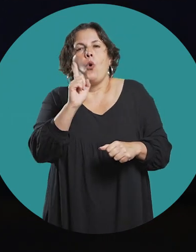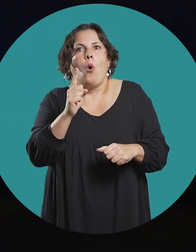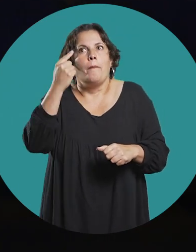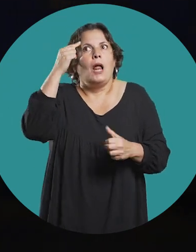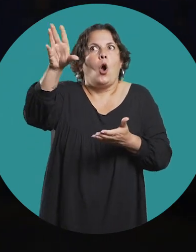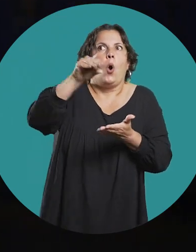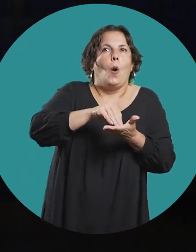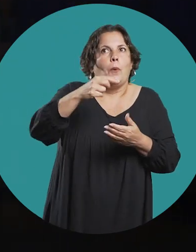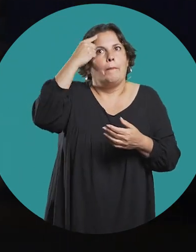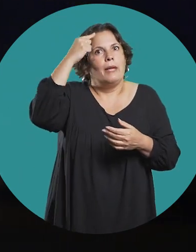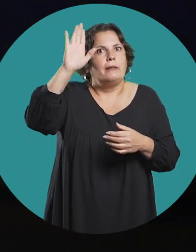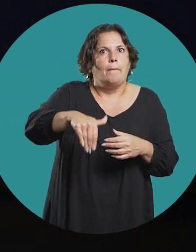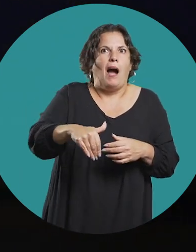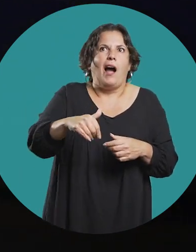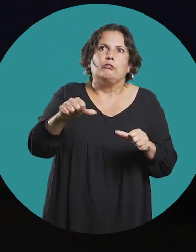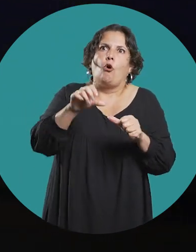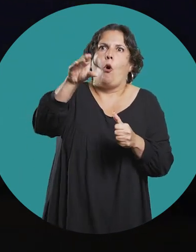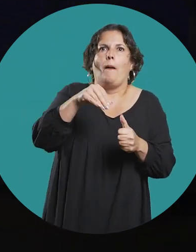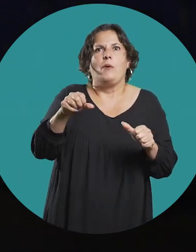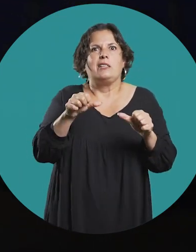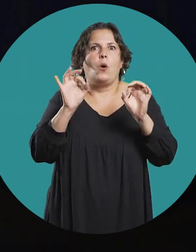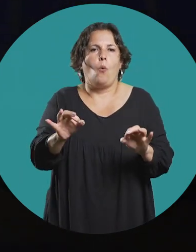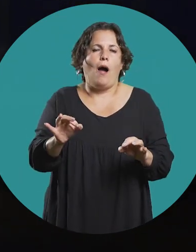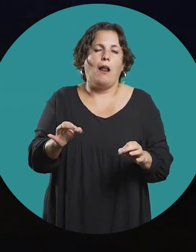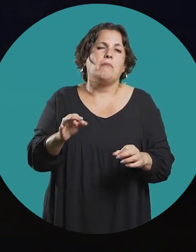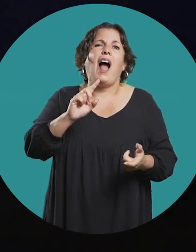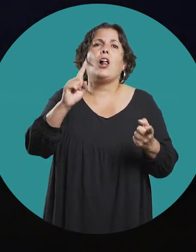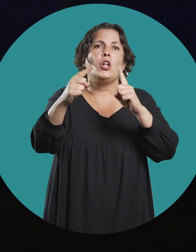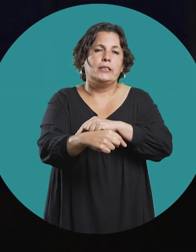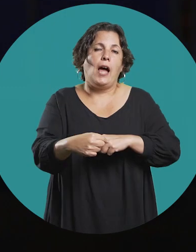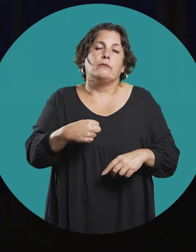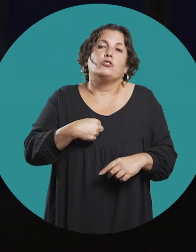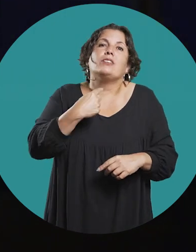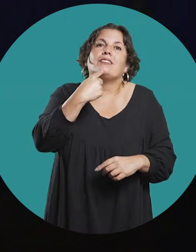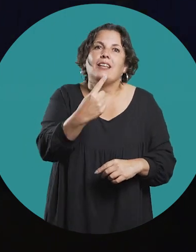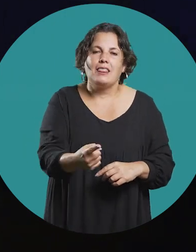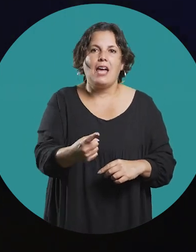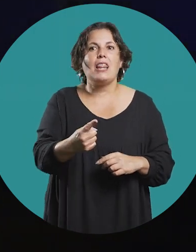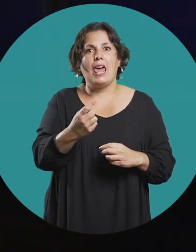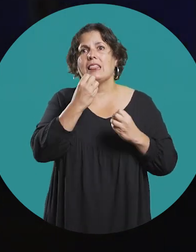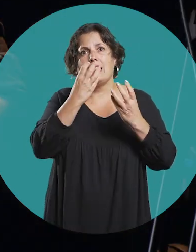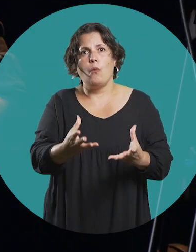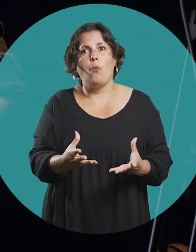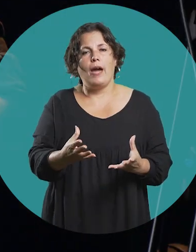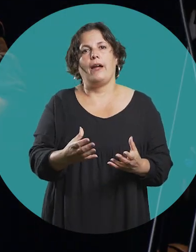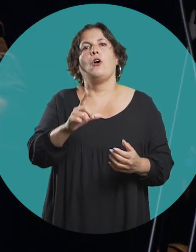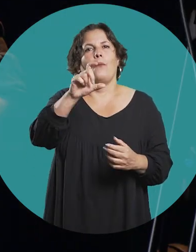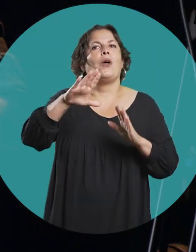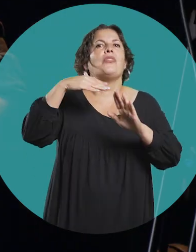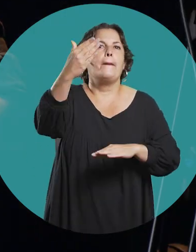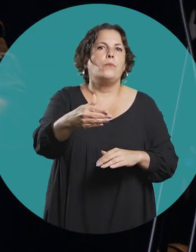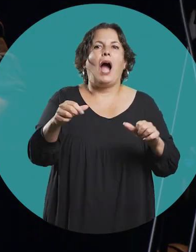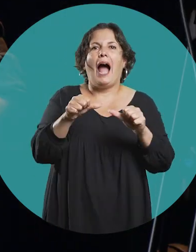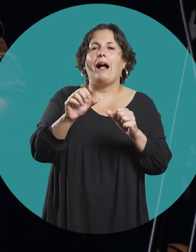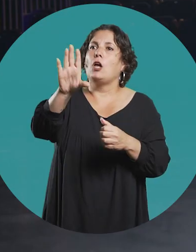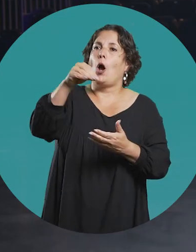si el otro piensa que yo lo hice igual. Y al contrario, te diría que está bueno. Uno después siempre lo